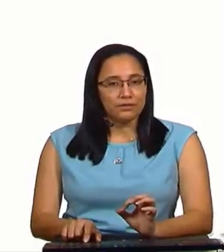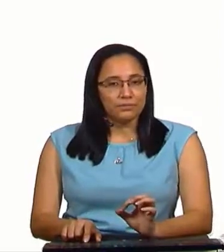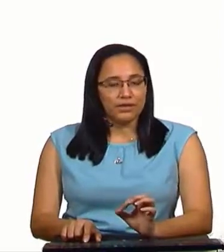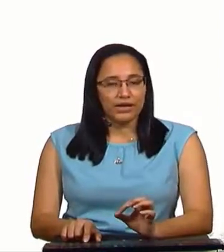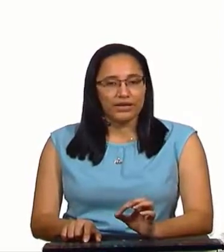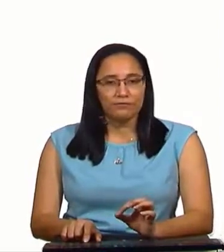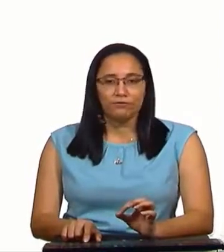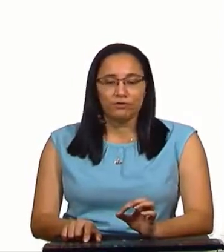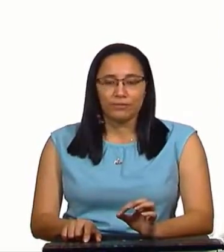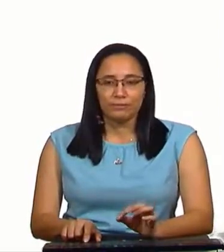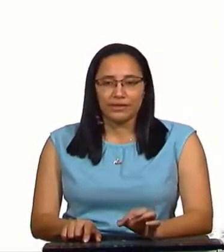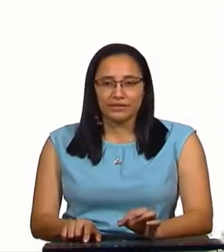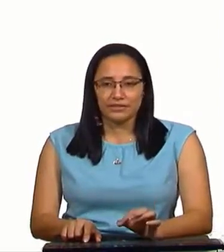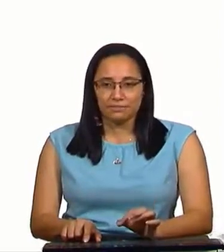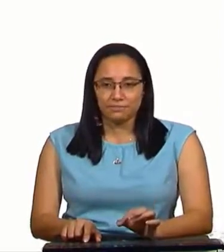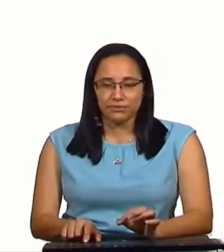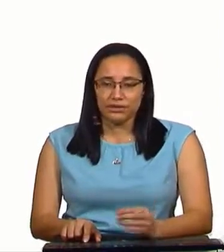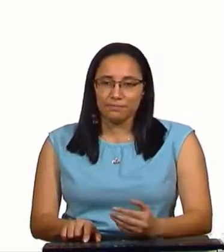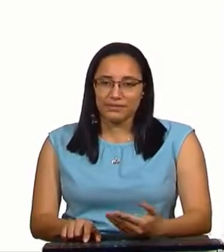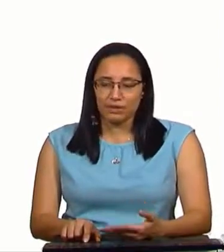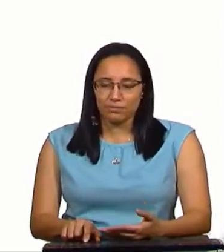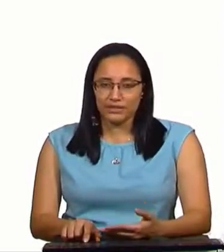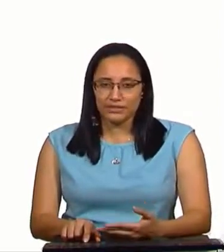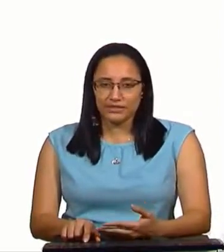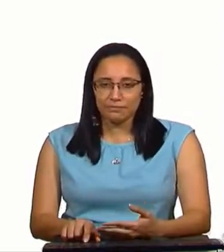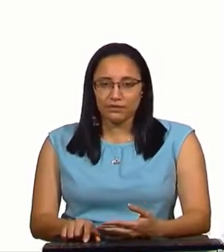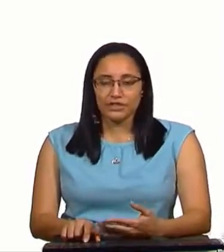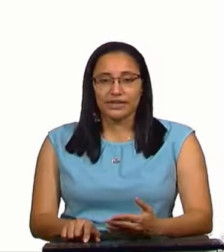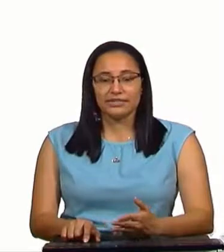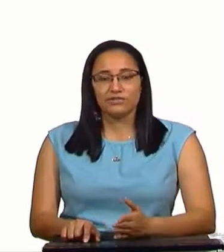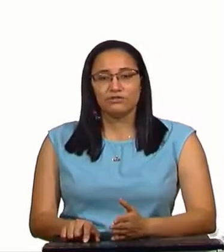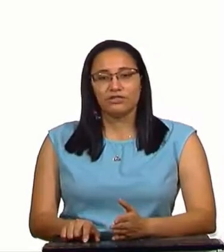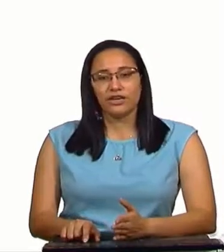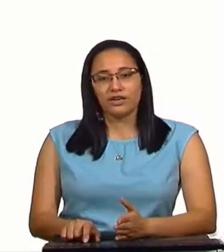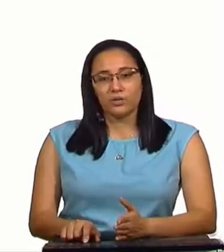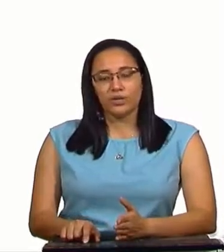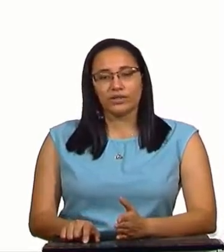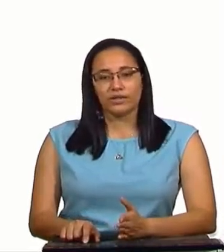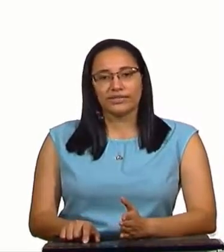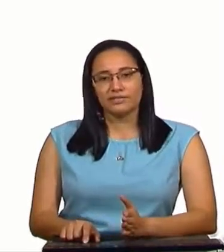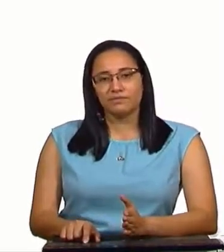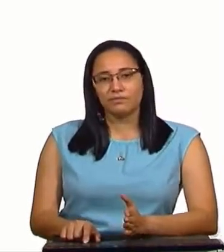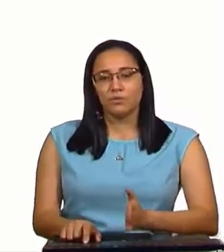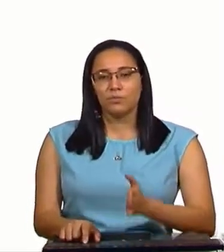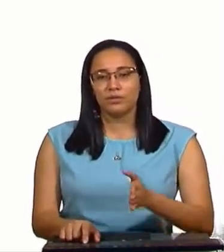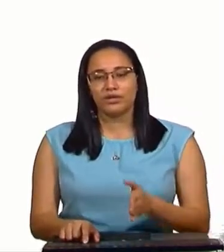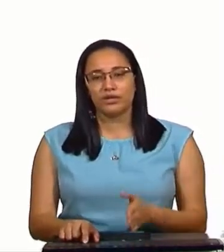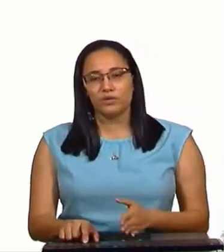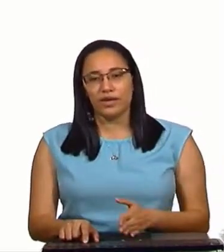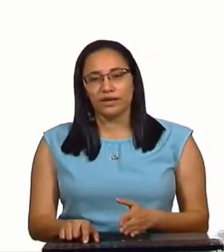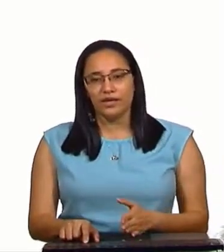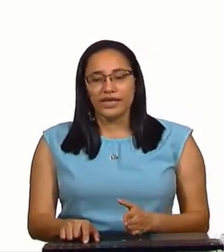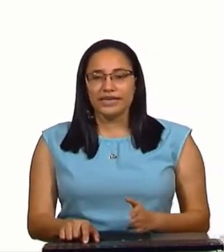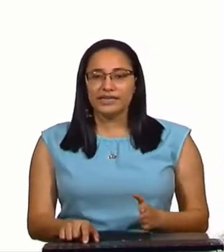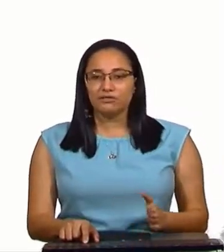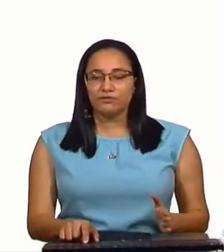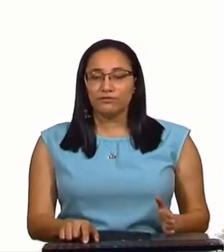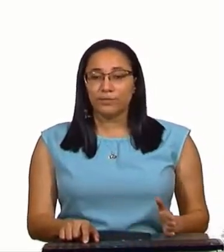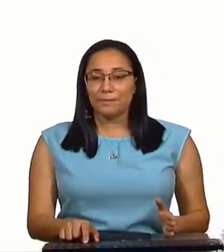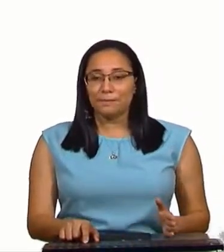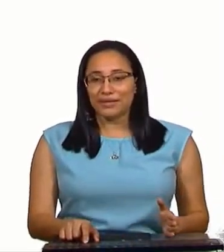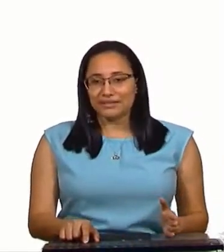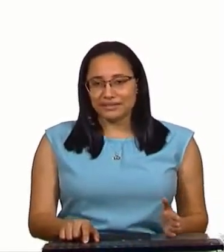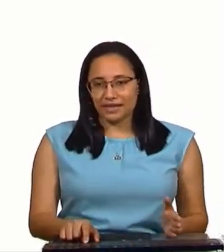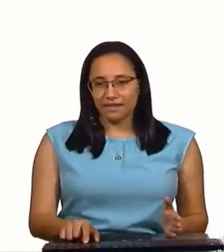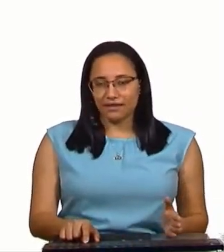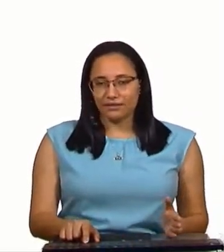nuestro verbo ahí en forma participio, en el pasado participio, ya que si ustedes recuerdan, este verbo es un verbo irregular y en su